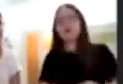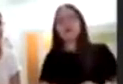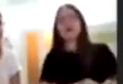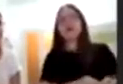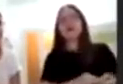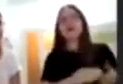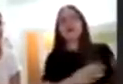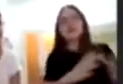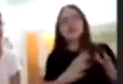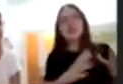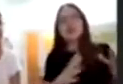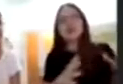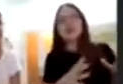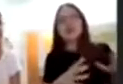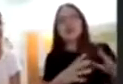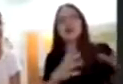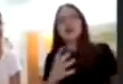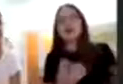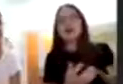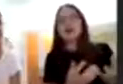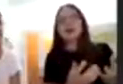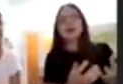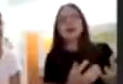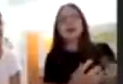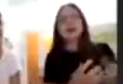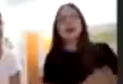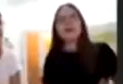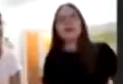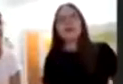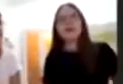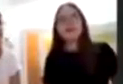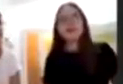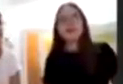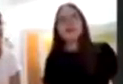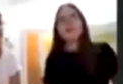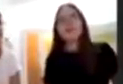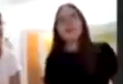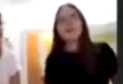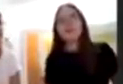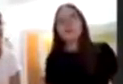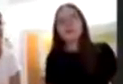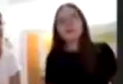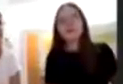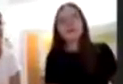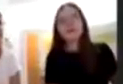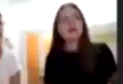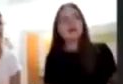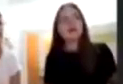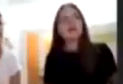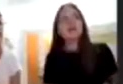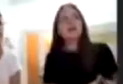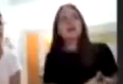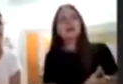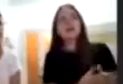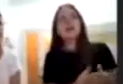las vías del ferrocarril, o toda la trama de avenidas, autopistas, que